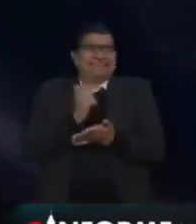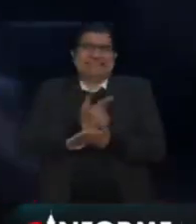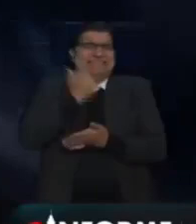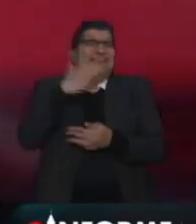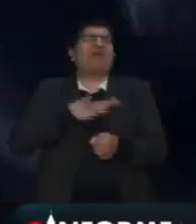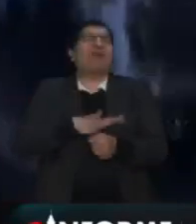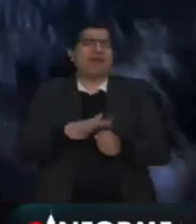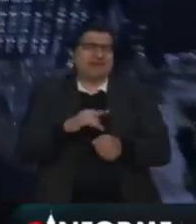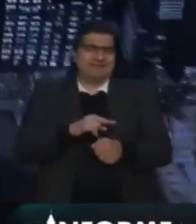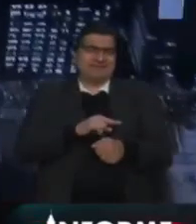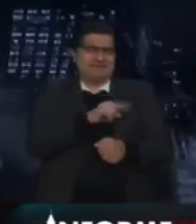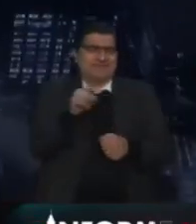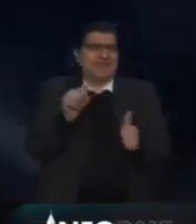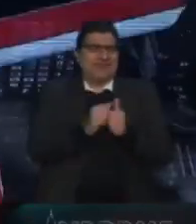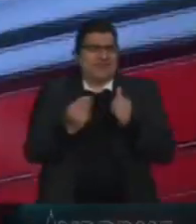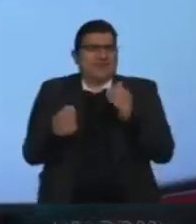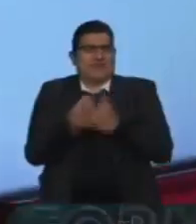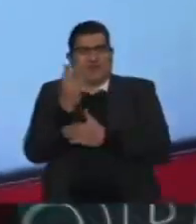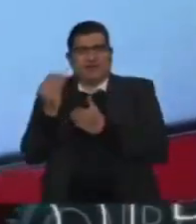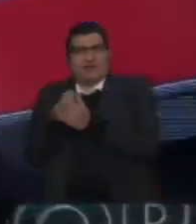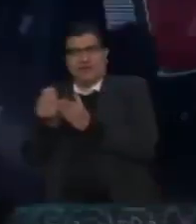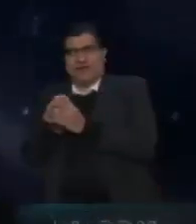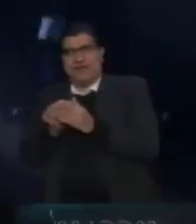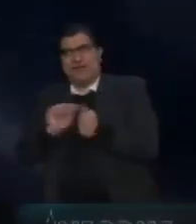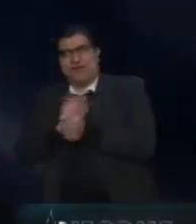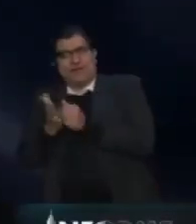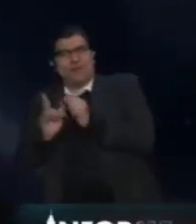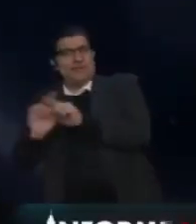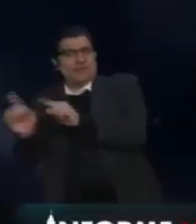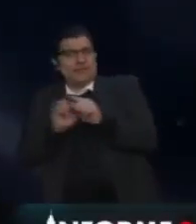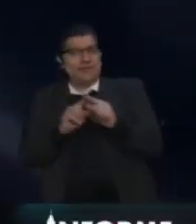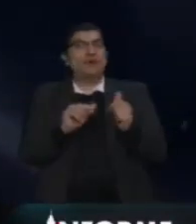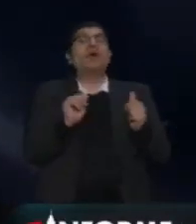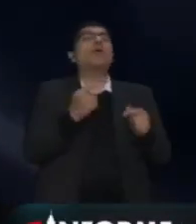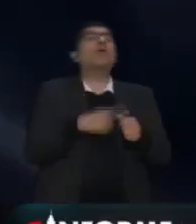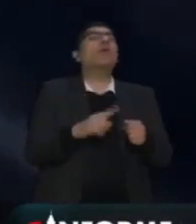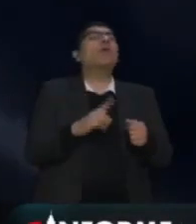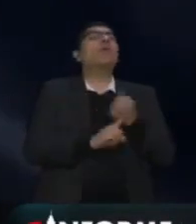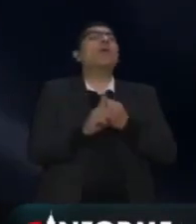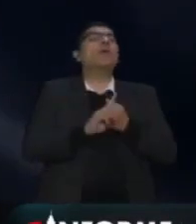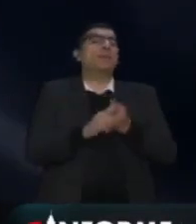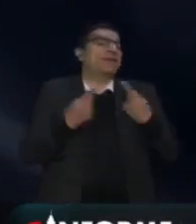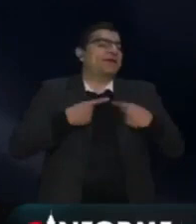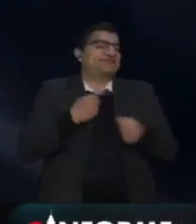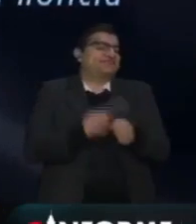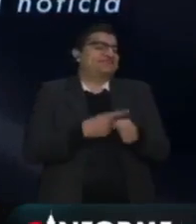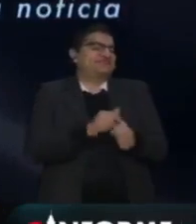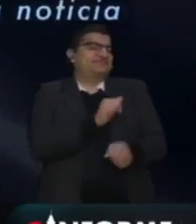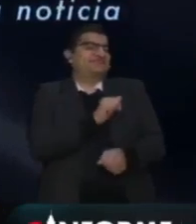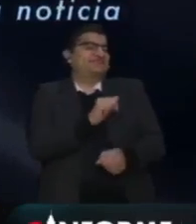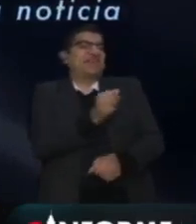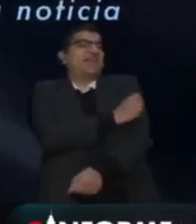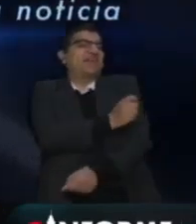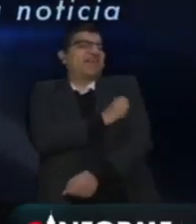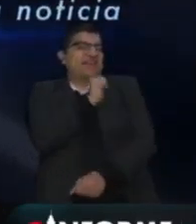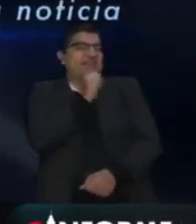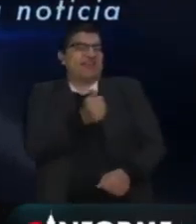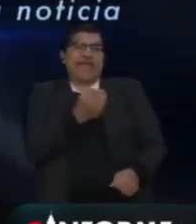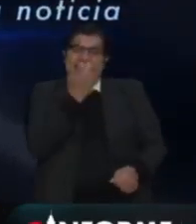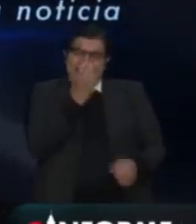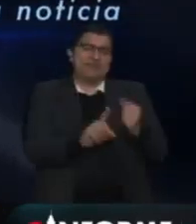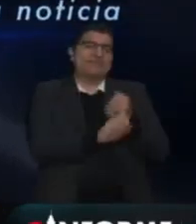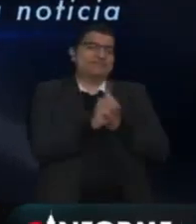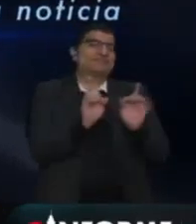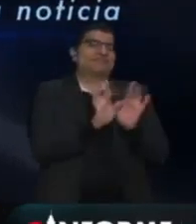tenemos con esta variante y con otras que pueden surgir son los no vacunados. Ese es el verdadero problema. Porque recuerden que